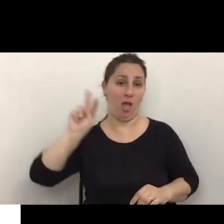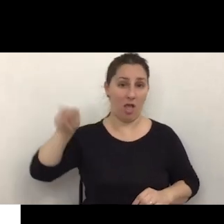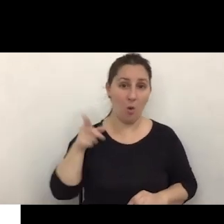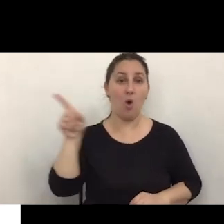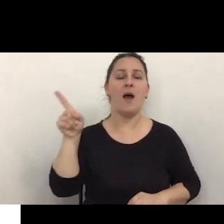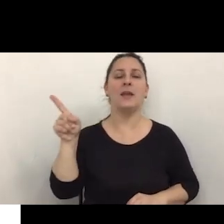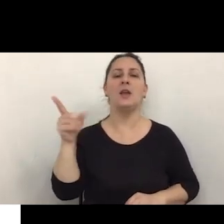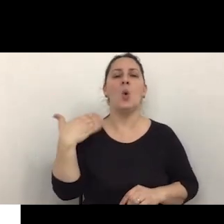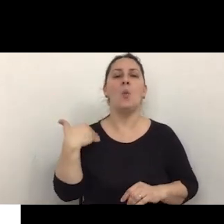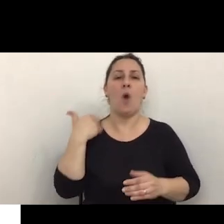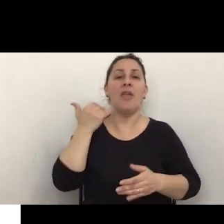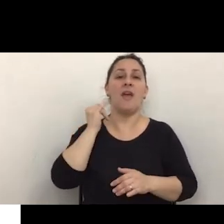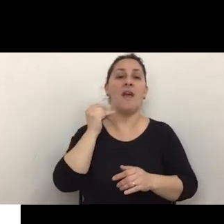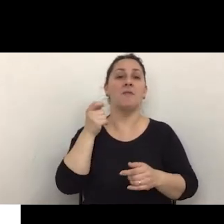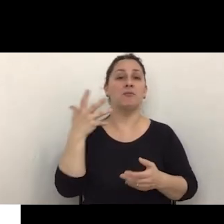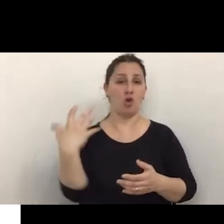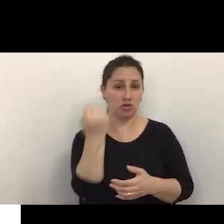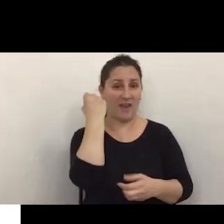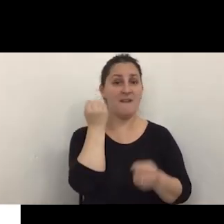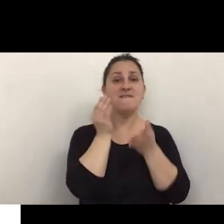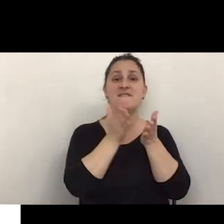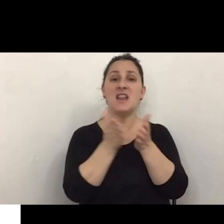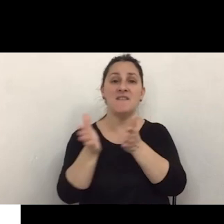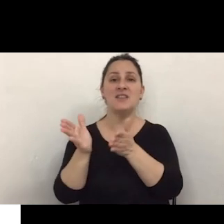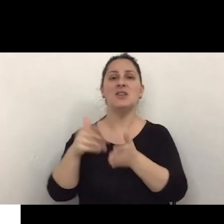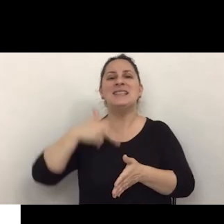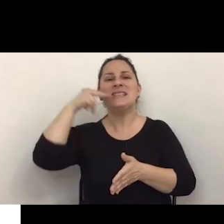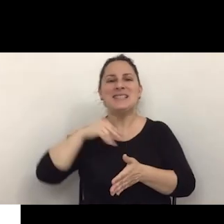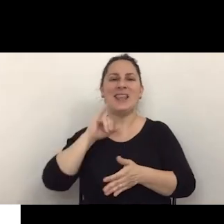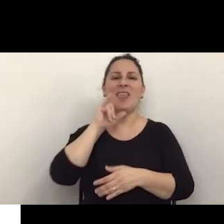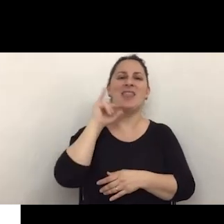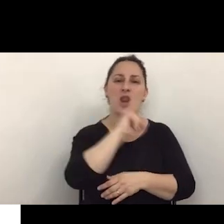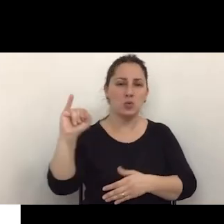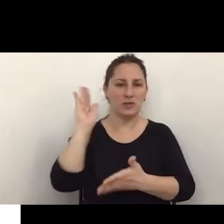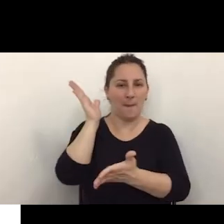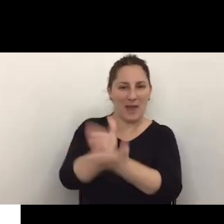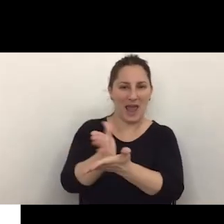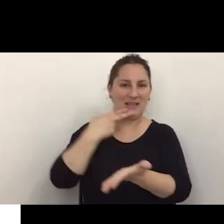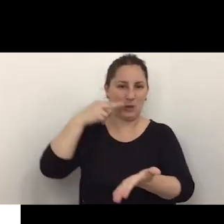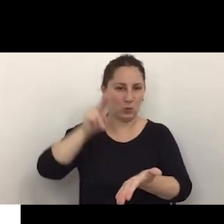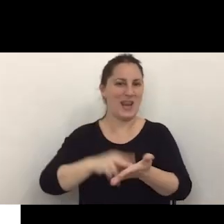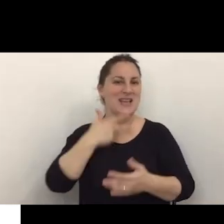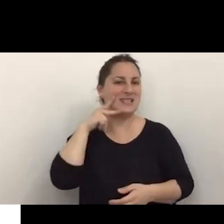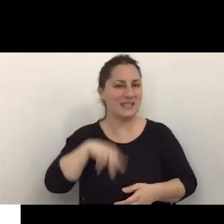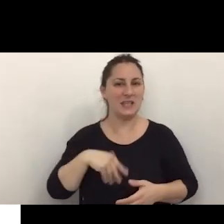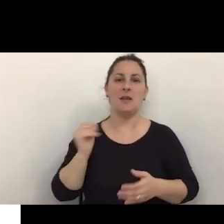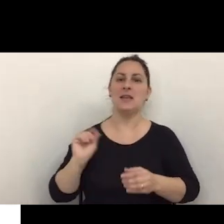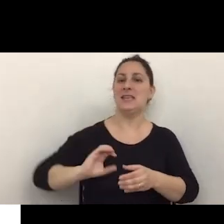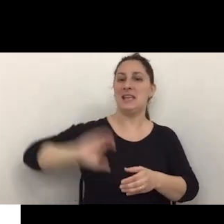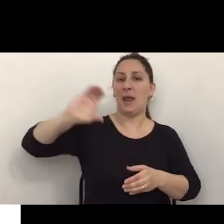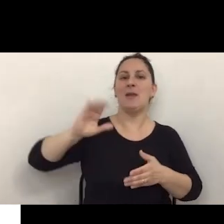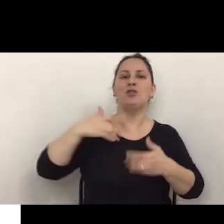podrá acceder al beneficio sin que se le aplique denuncia penal tributaria, incremento patrimonial no